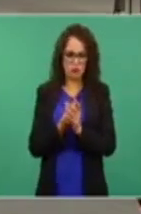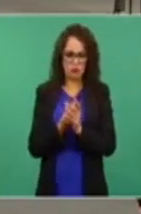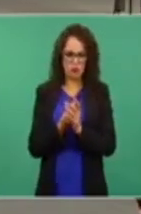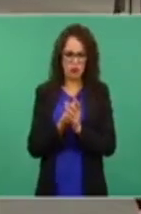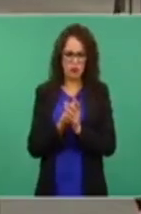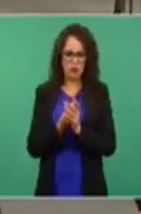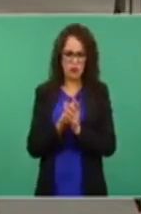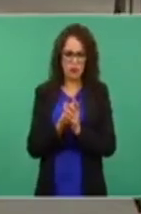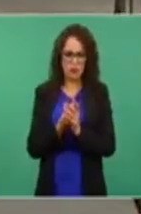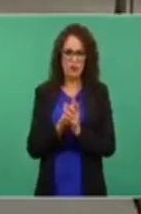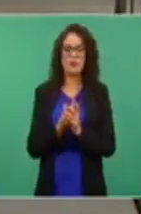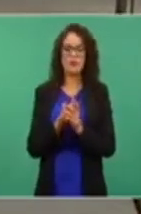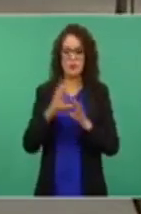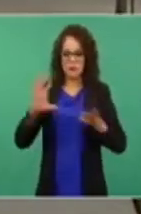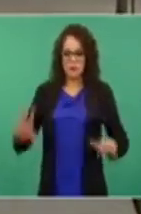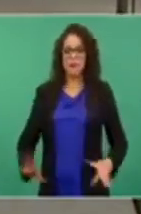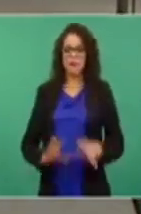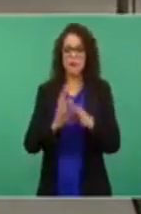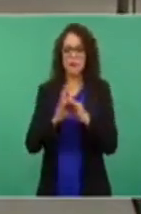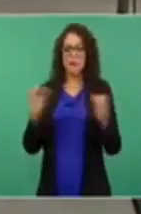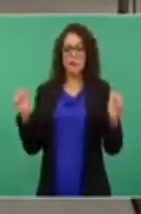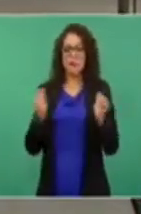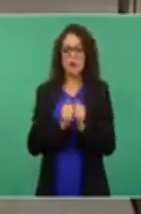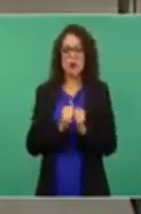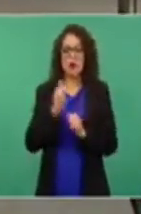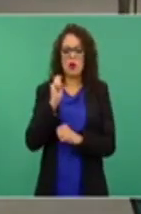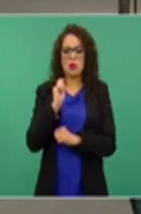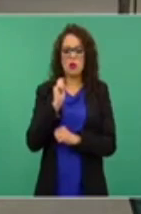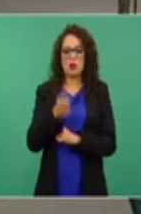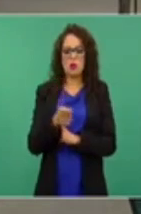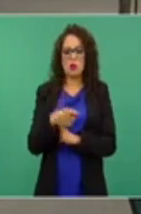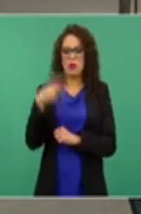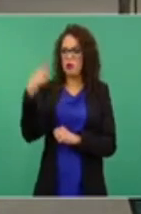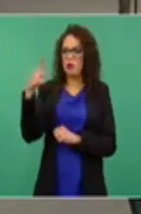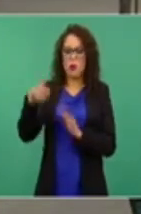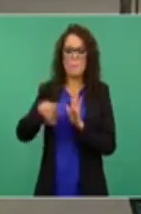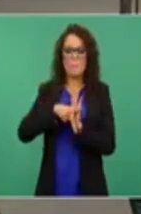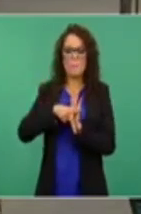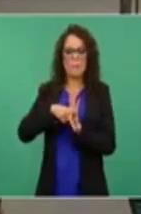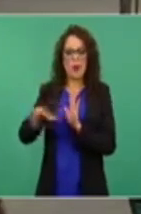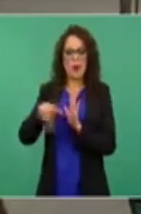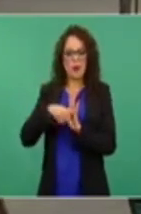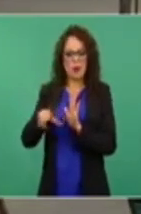sí, en relación a la campaña de su cadena de periódicos.